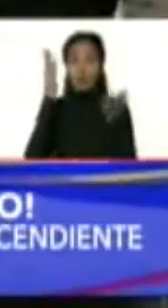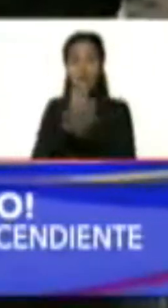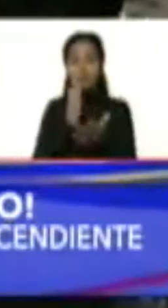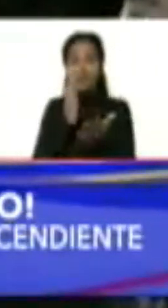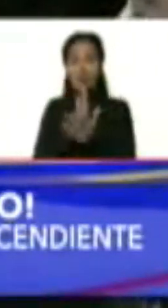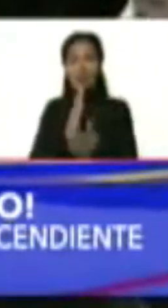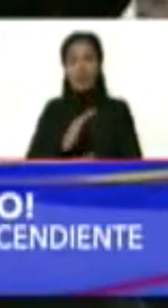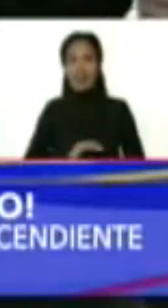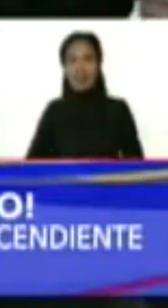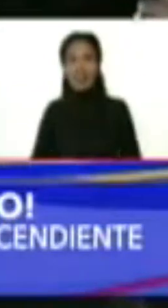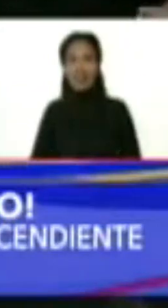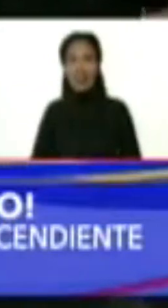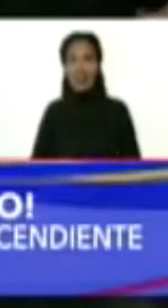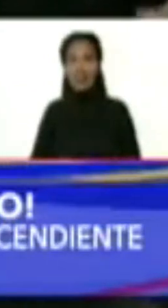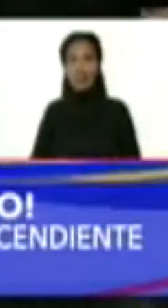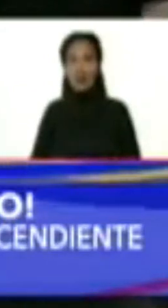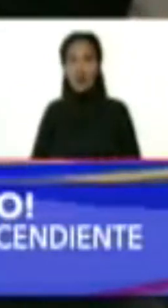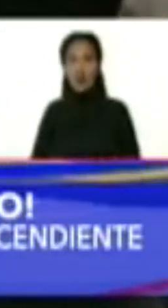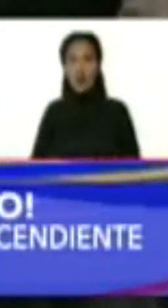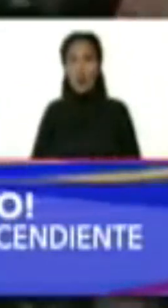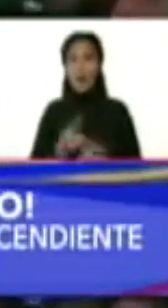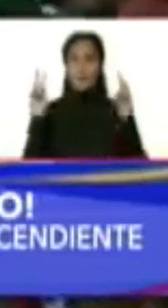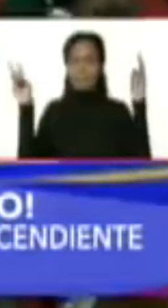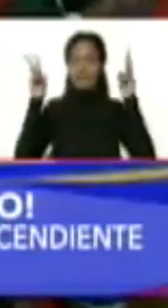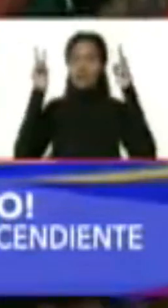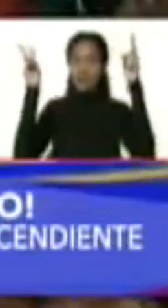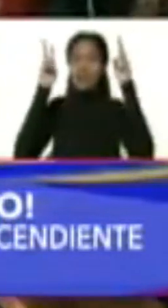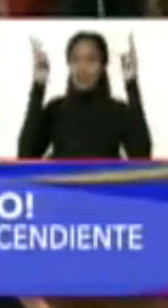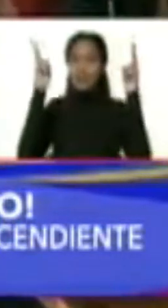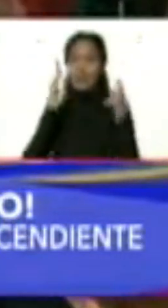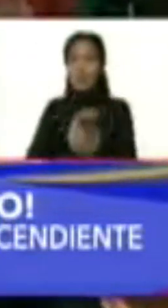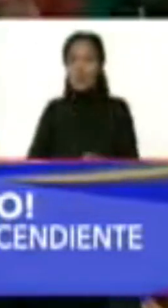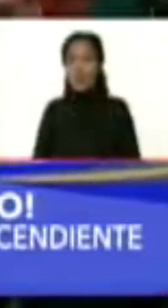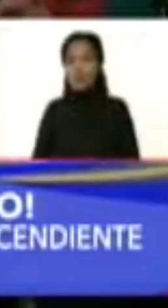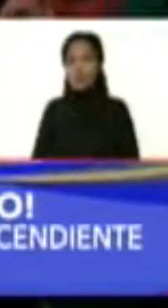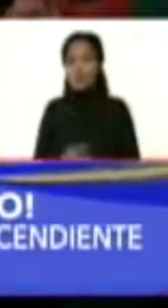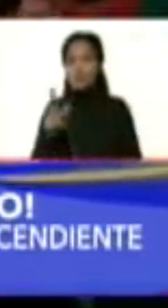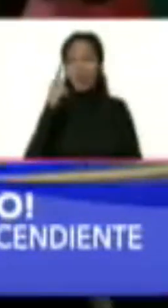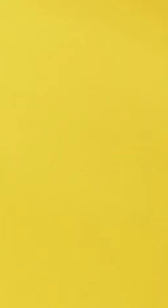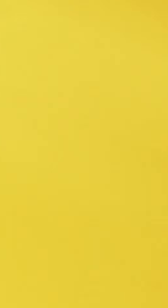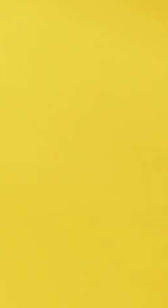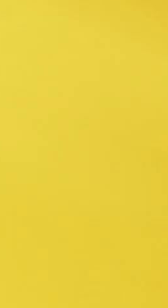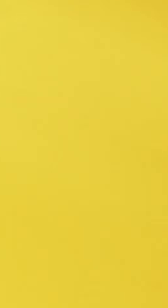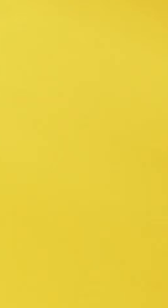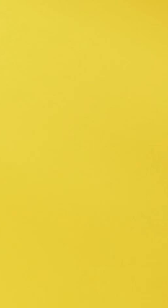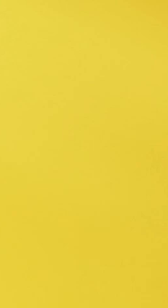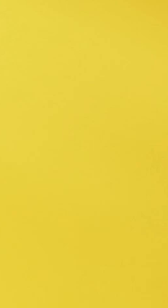Hasta la victoria siempre. Venceremos. Venceremos. Viva Haití. Haití.